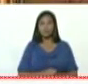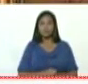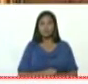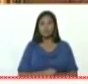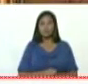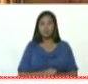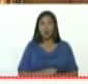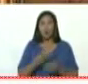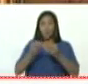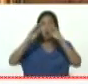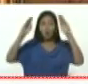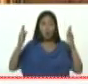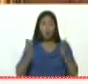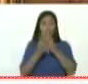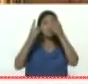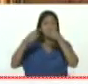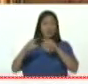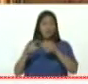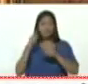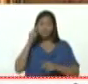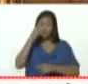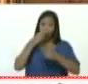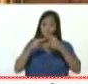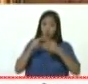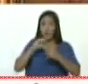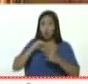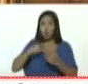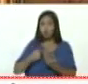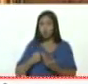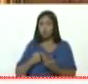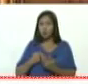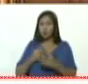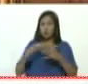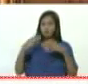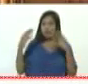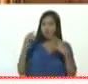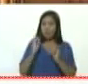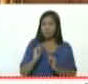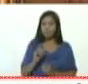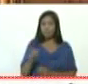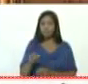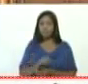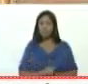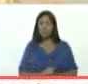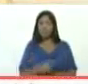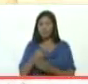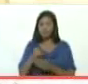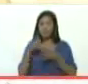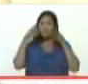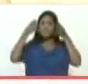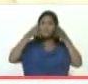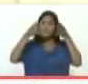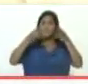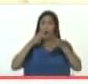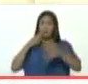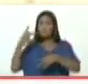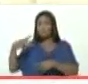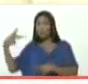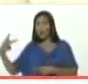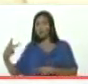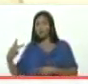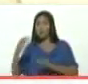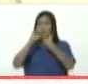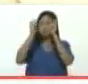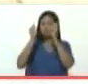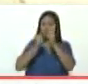Como en Mundo Araya, al cual le rendimos homenaje. Ese gran ensayista, poeta, artista.